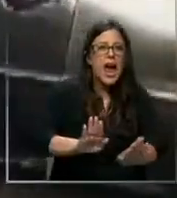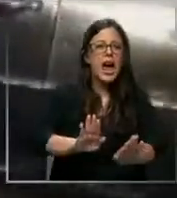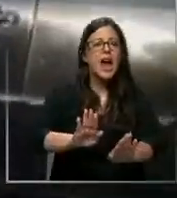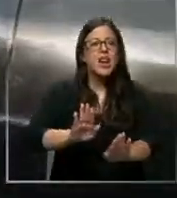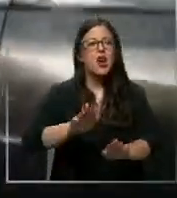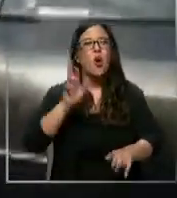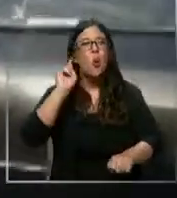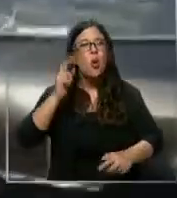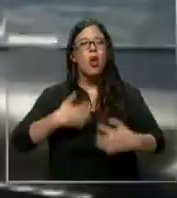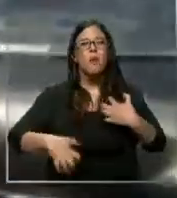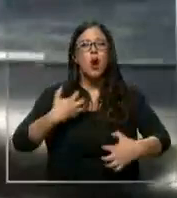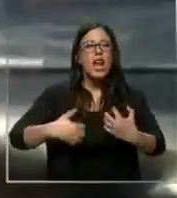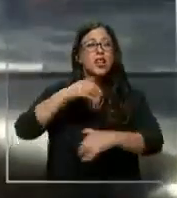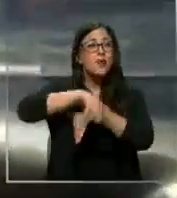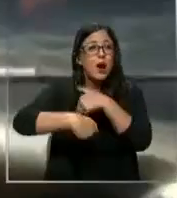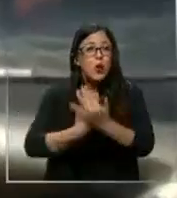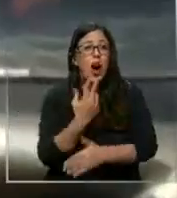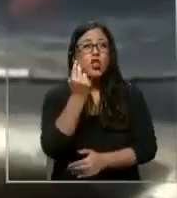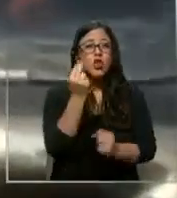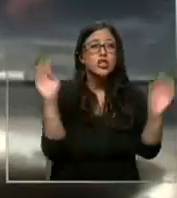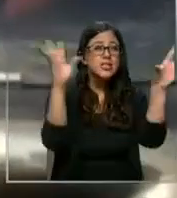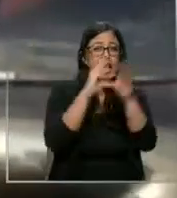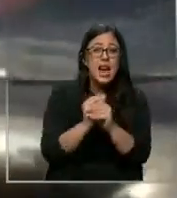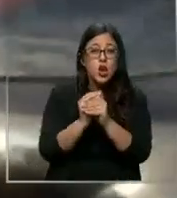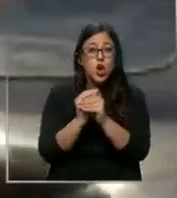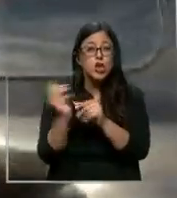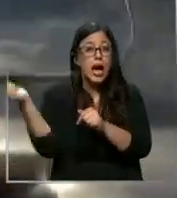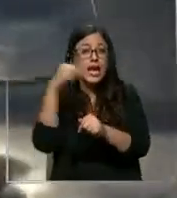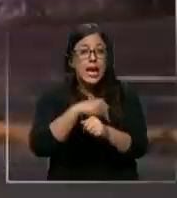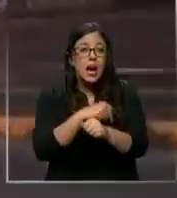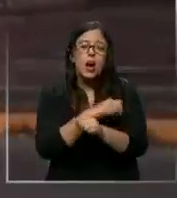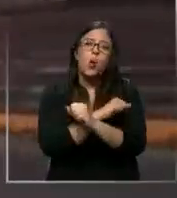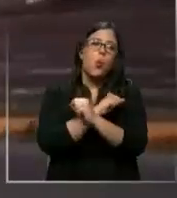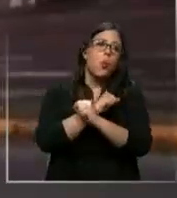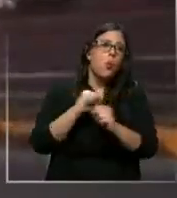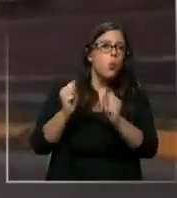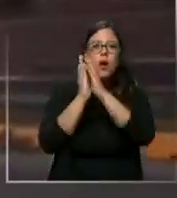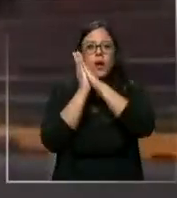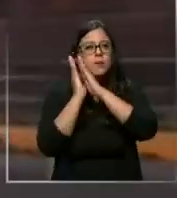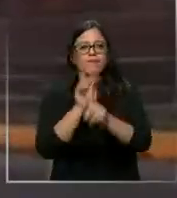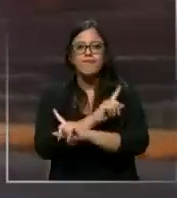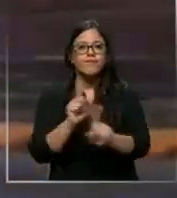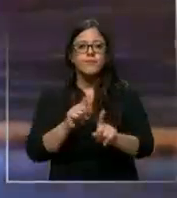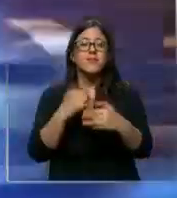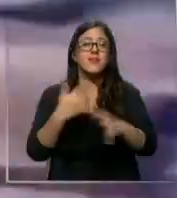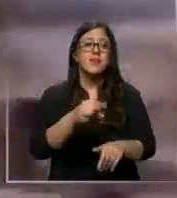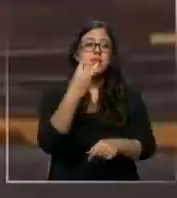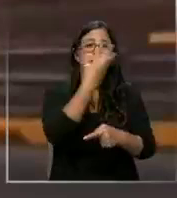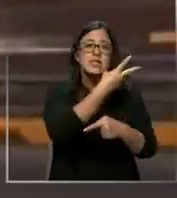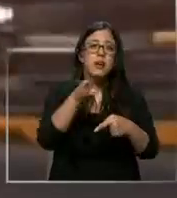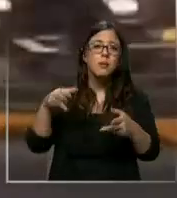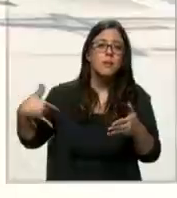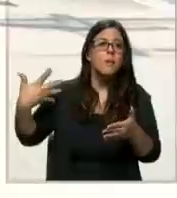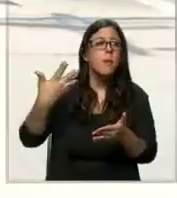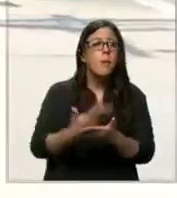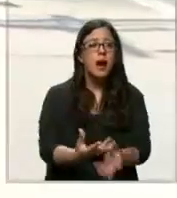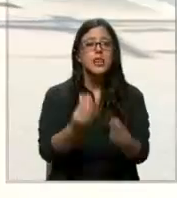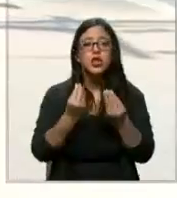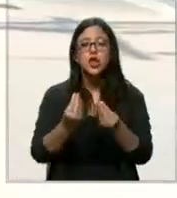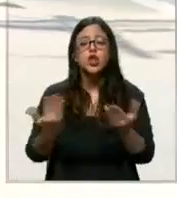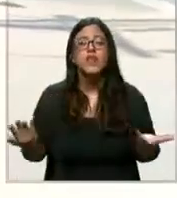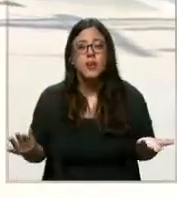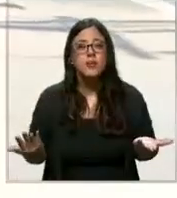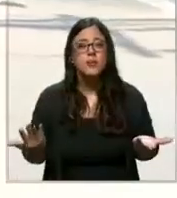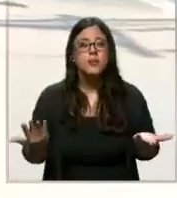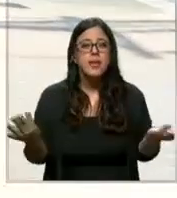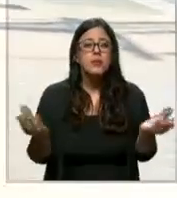Ruido molesto, ya llegada a las 12 de la noche, es insoportable a veces dormir. Ya van 3 semanas, entonces obviamente se